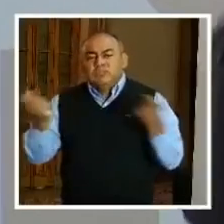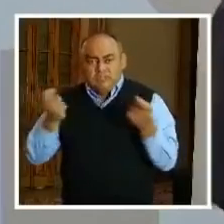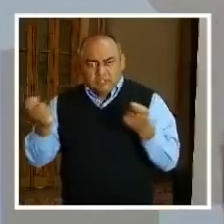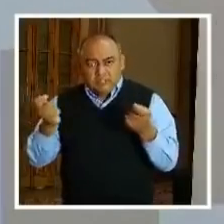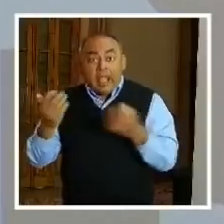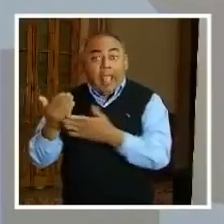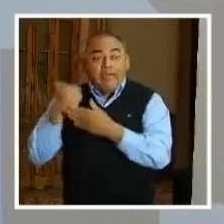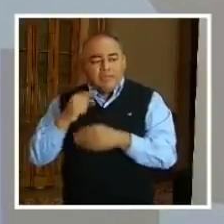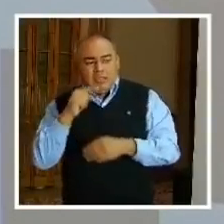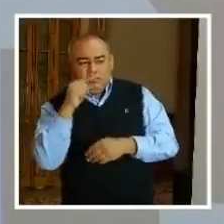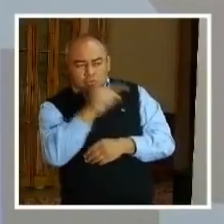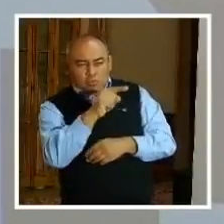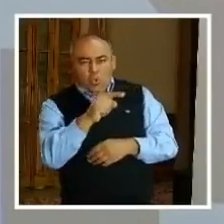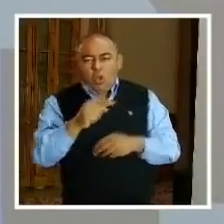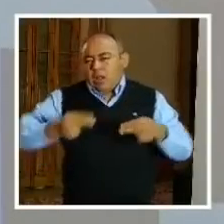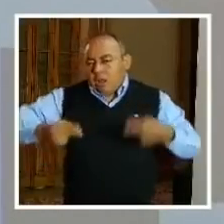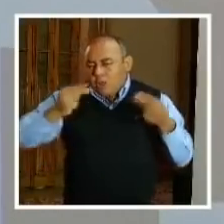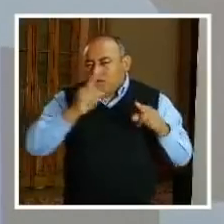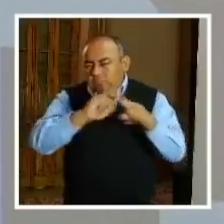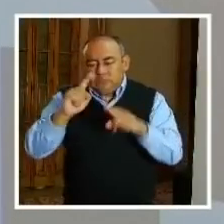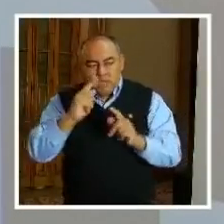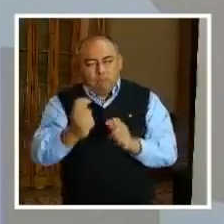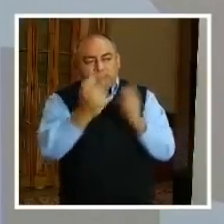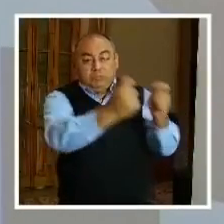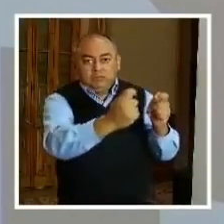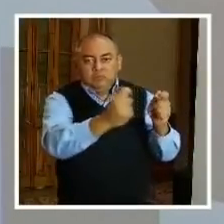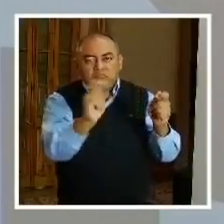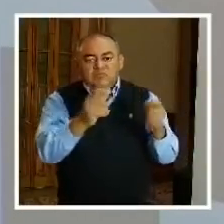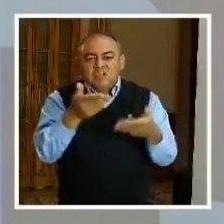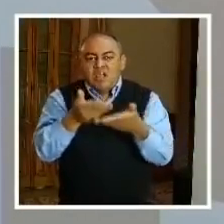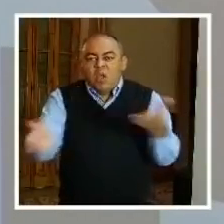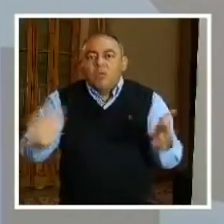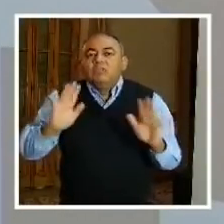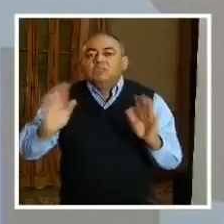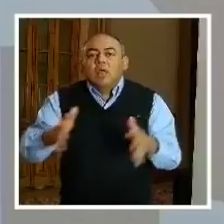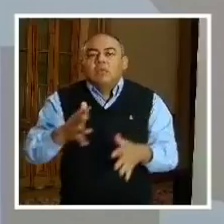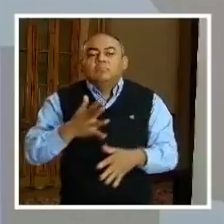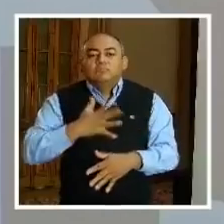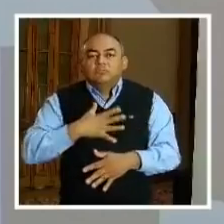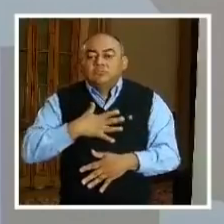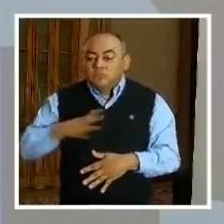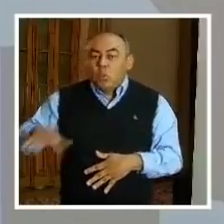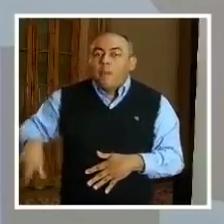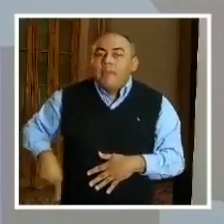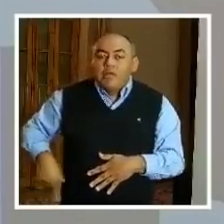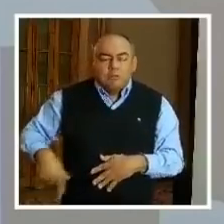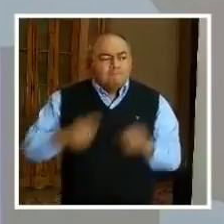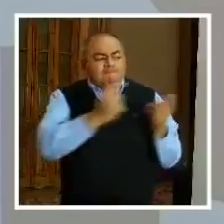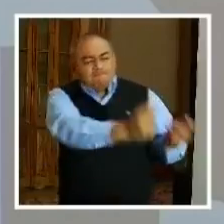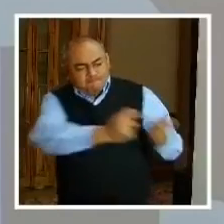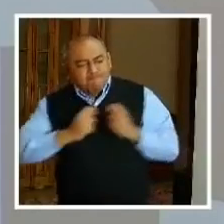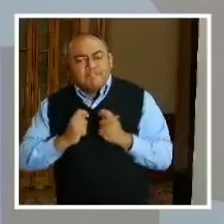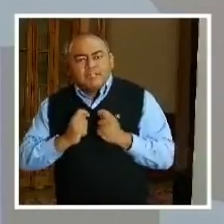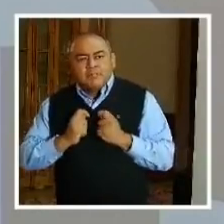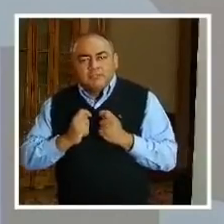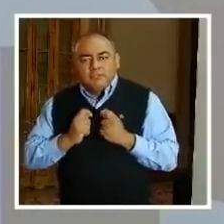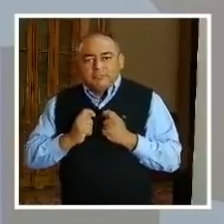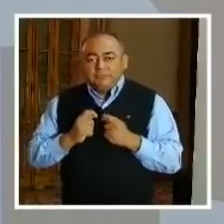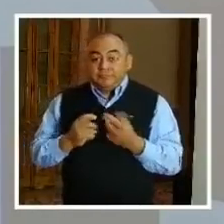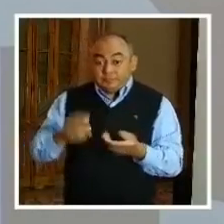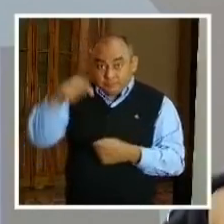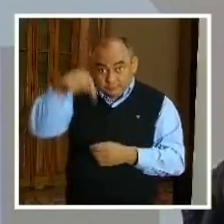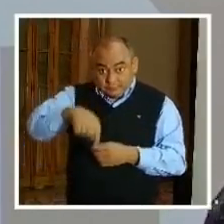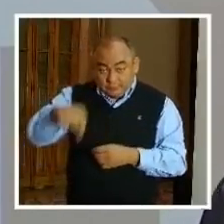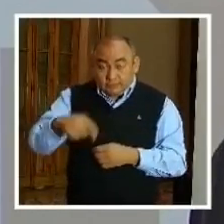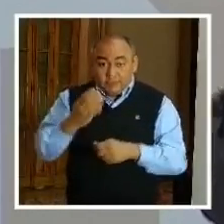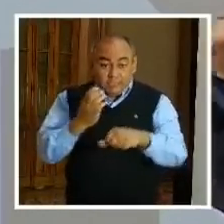tema histórico que con la reestructura, ahora el Estado va a tener un transporte